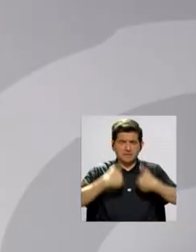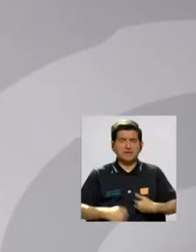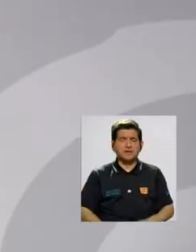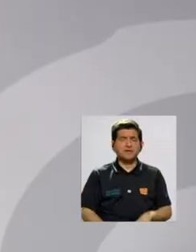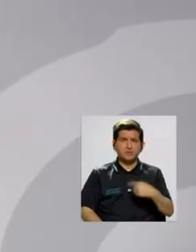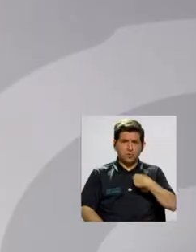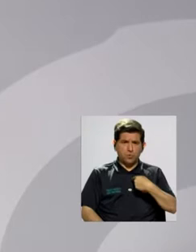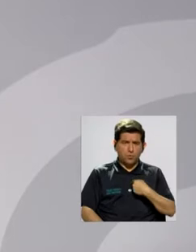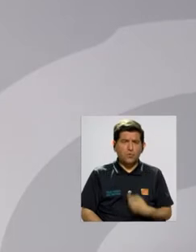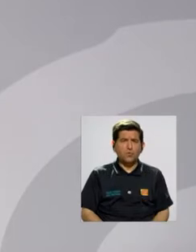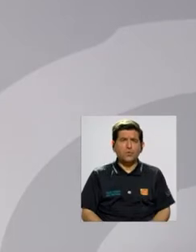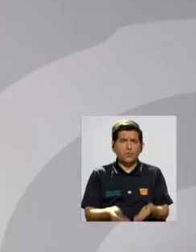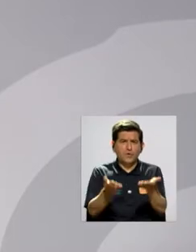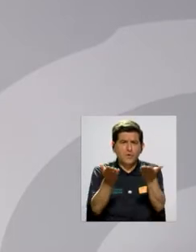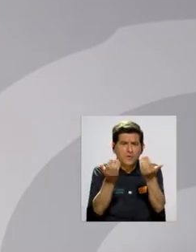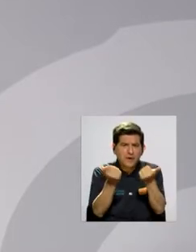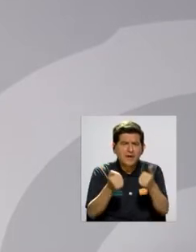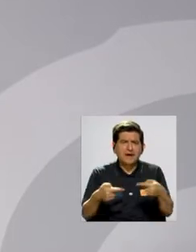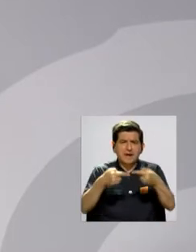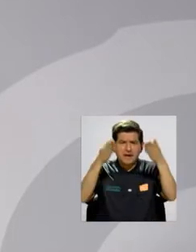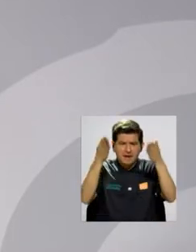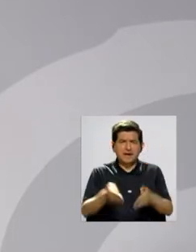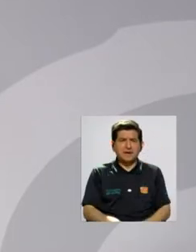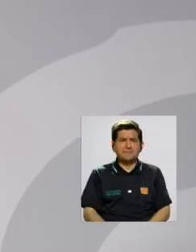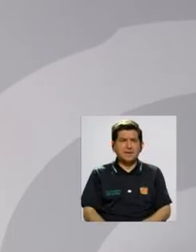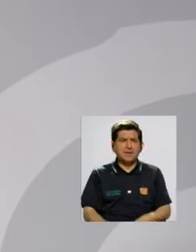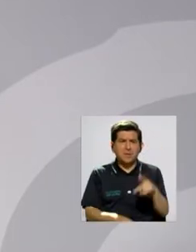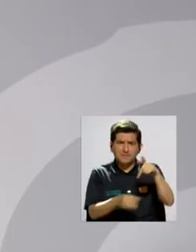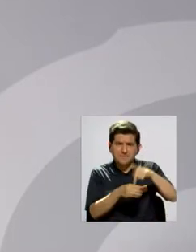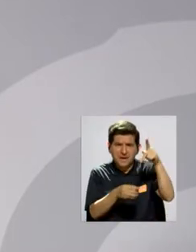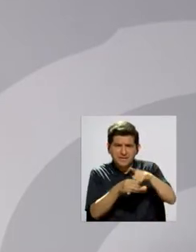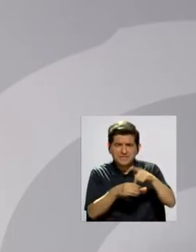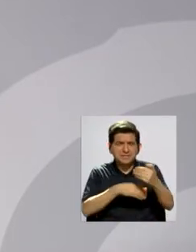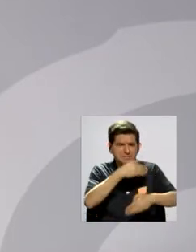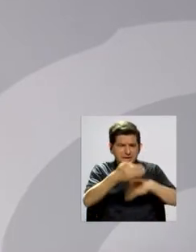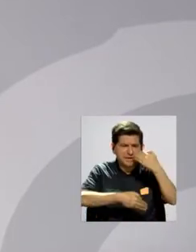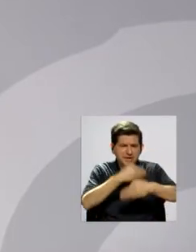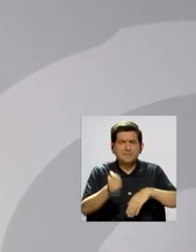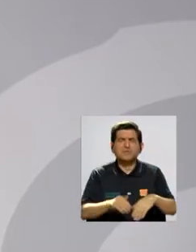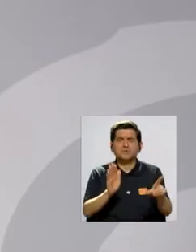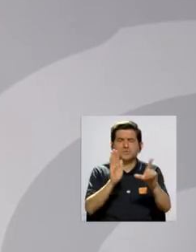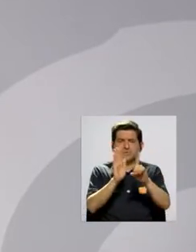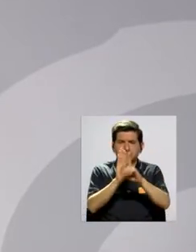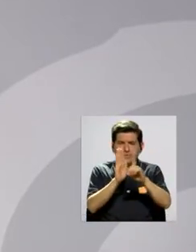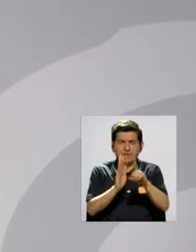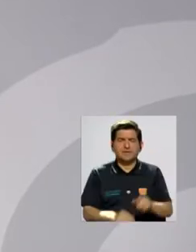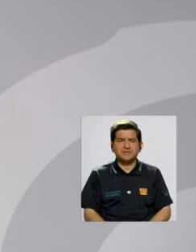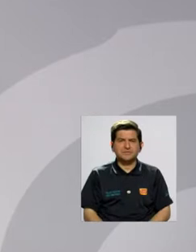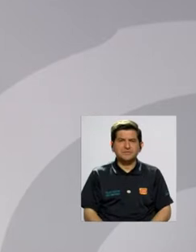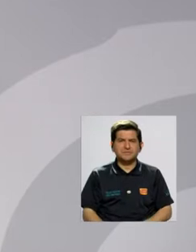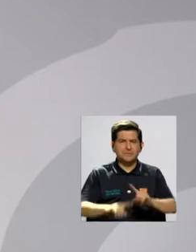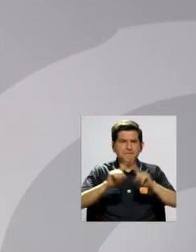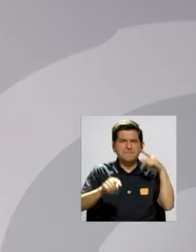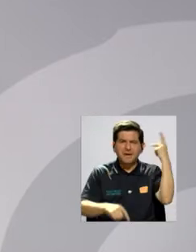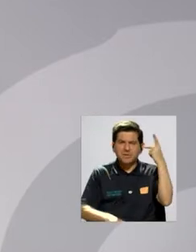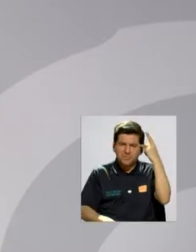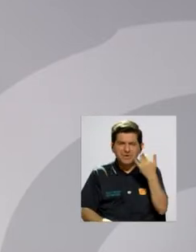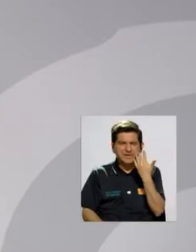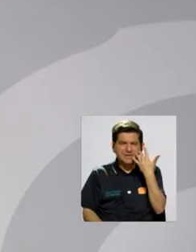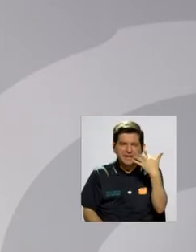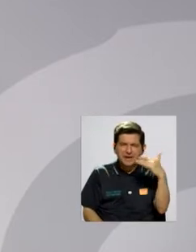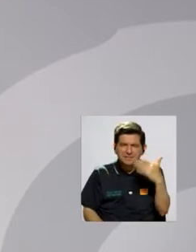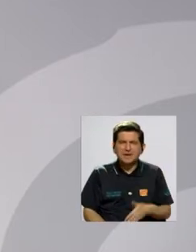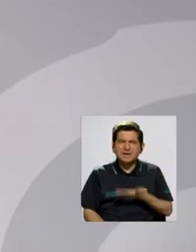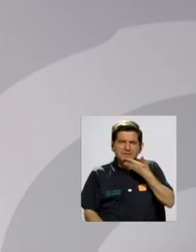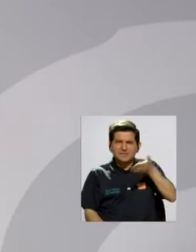compañero. ¿Cómo hacemos eso posible en una política que parece muy hipócrita? Hoy nos dimos